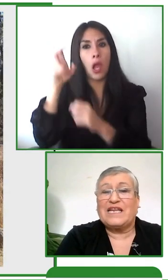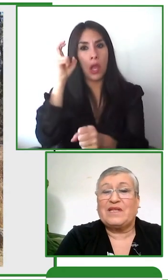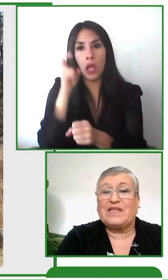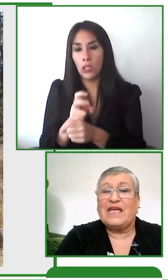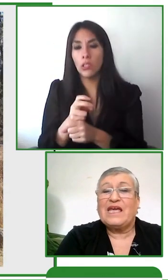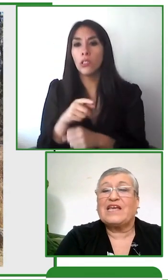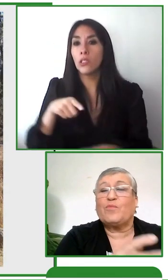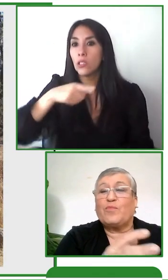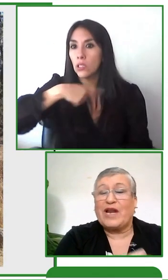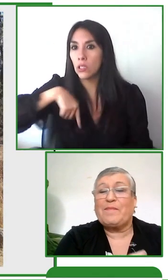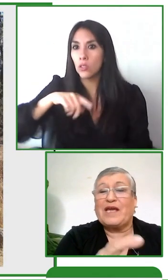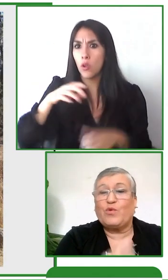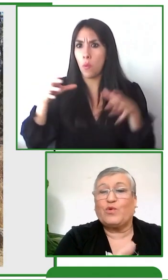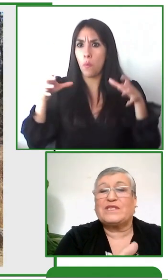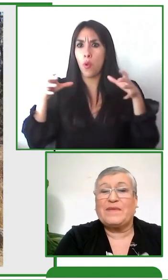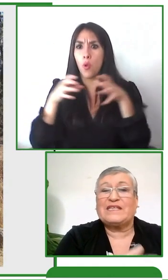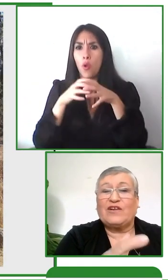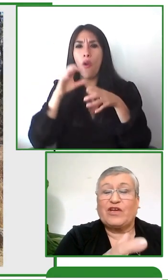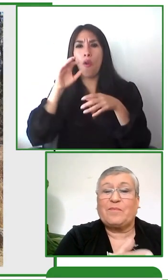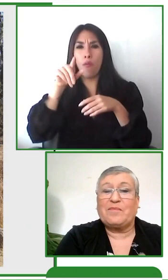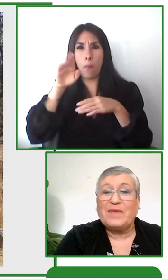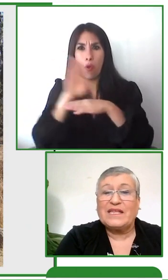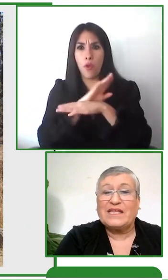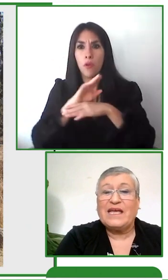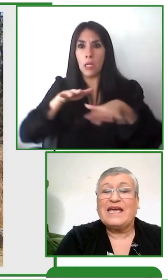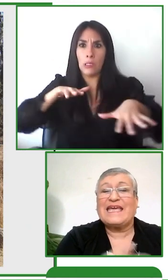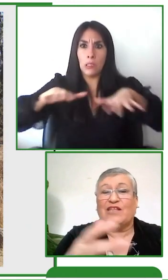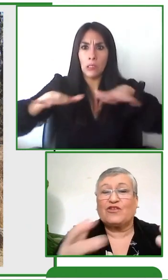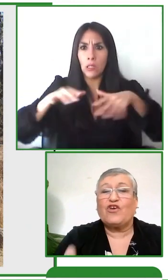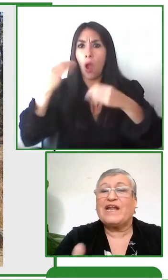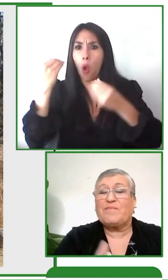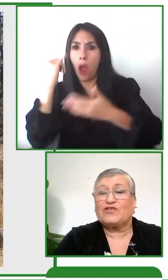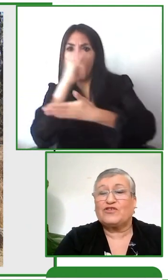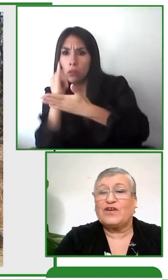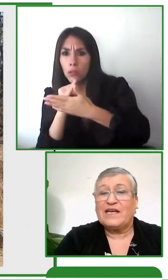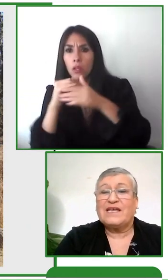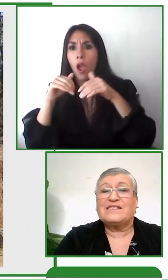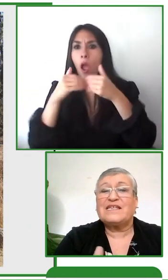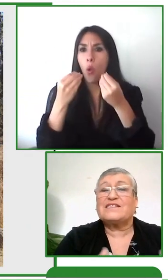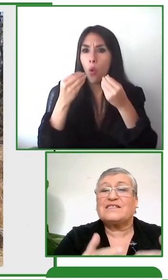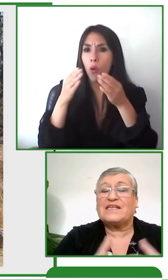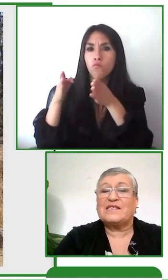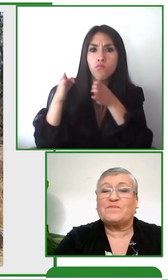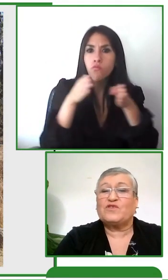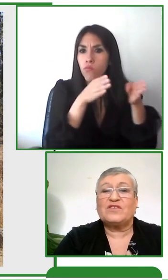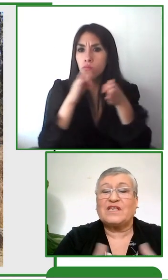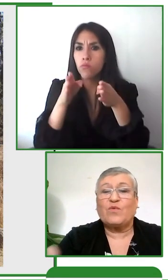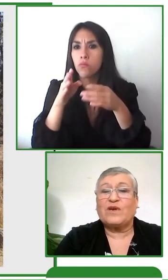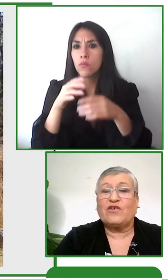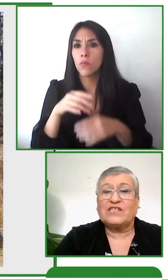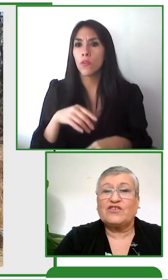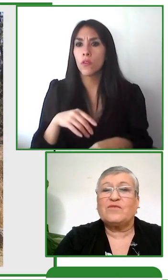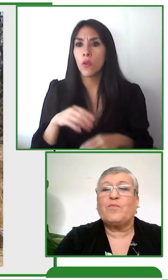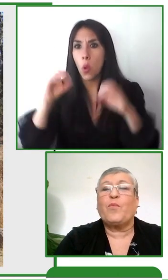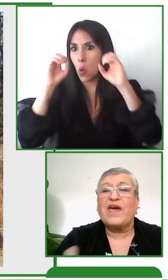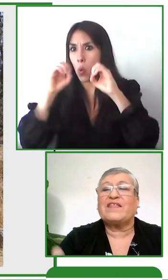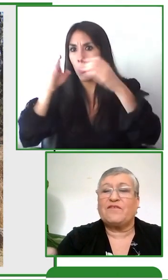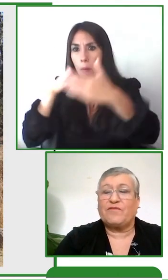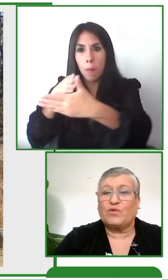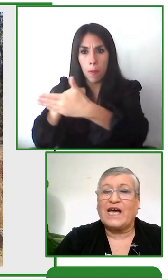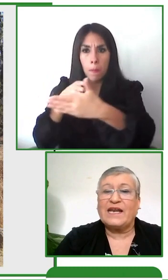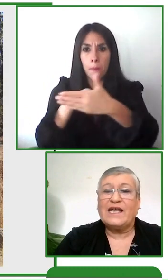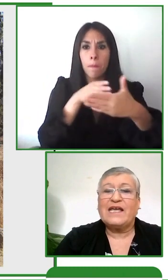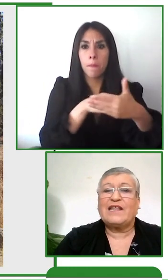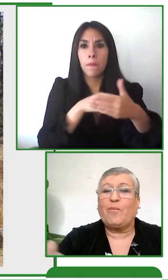Senderismo sin Límite, que es un programa que justamente lo que permite es que todas las personas, sin excepción de ninguna condición,